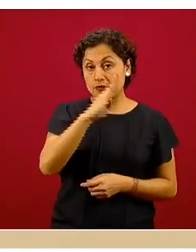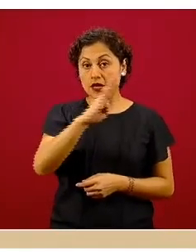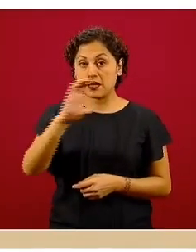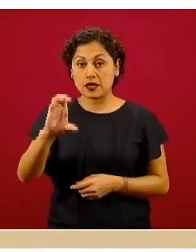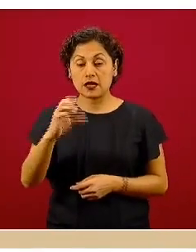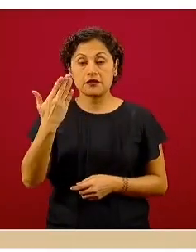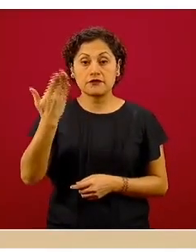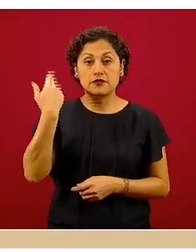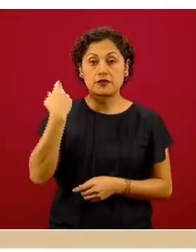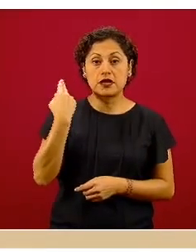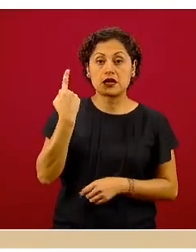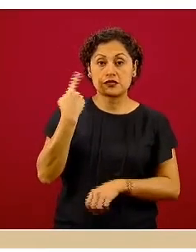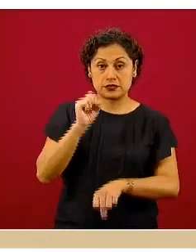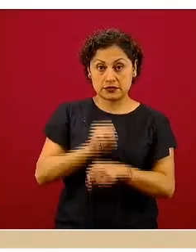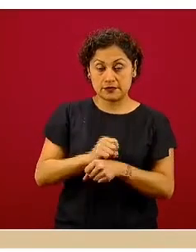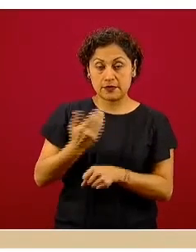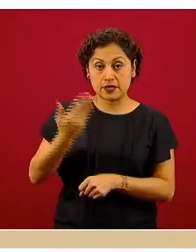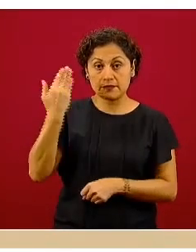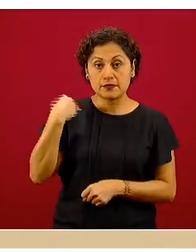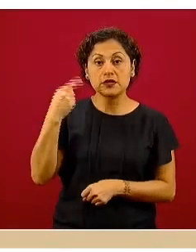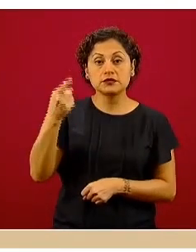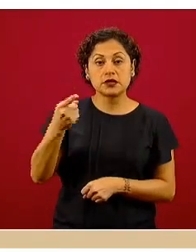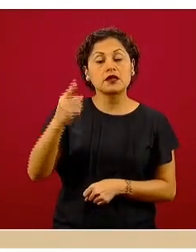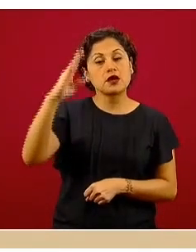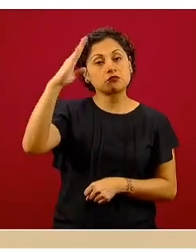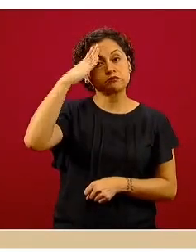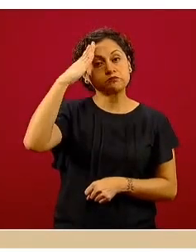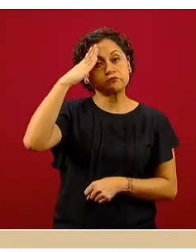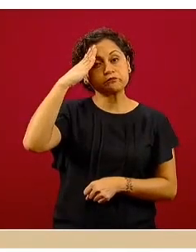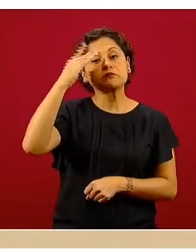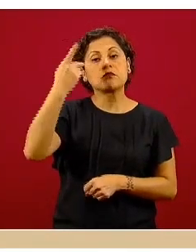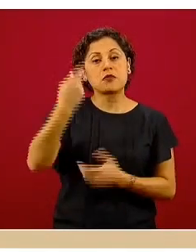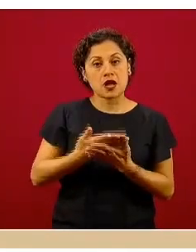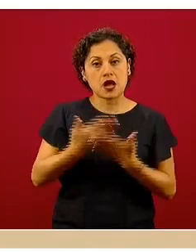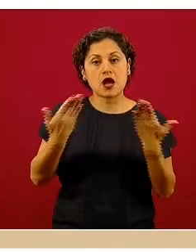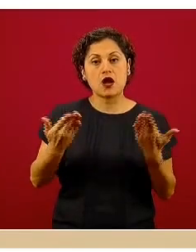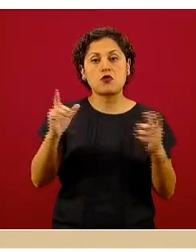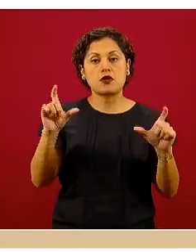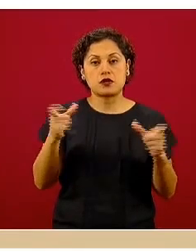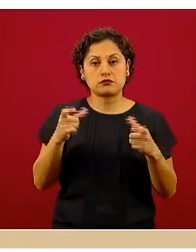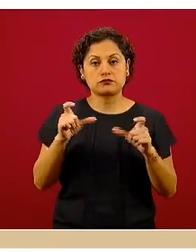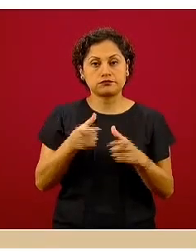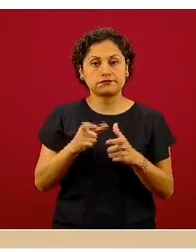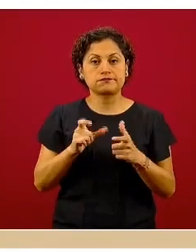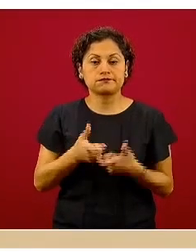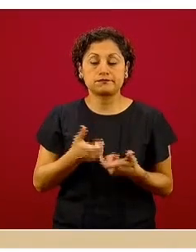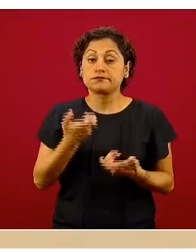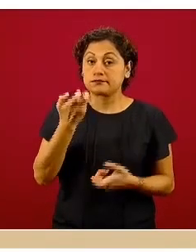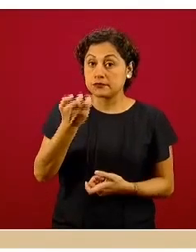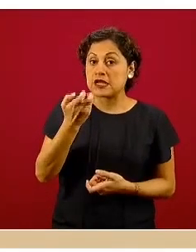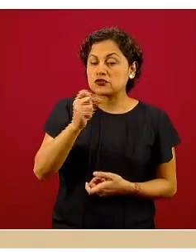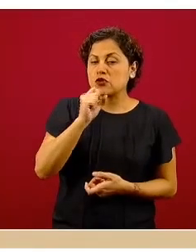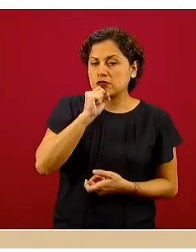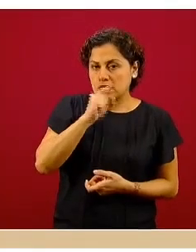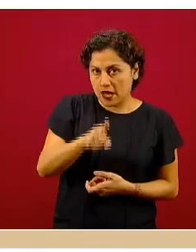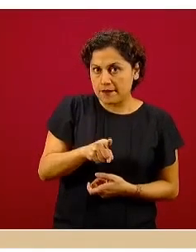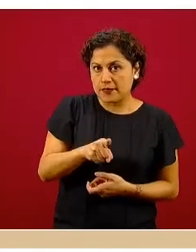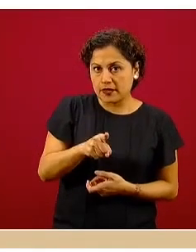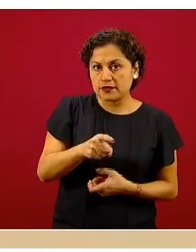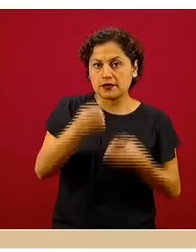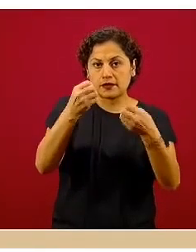semana pasada inclusive el primer lugar de ocupación, ha estado disminuyendo y esto va de la mano también con la disminución de